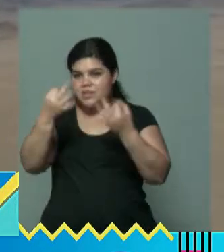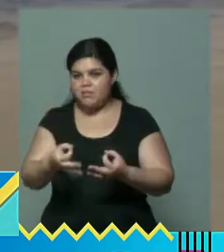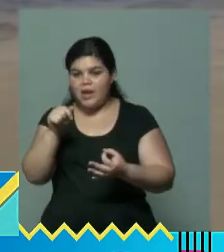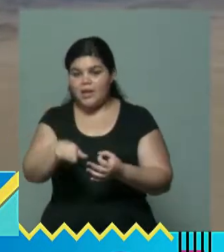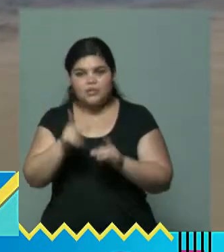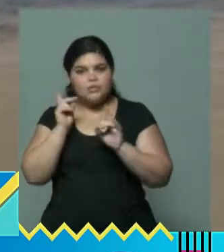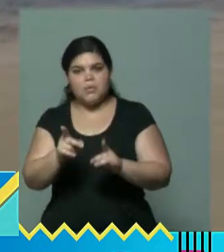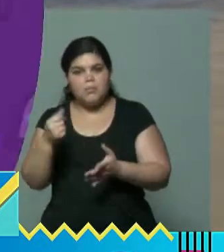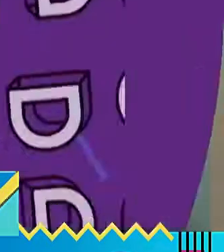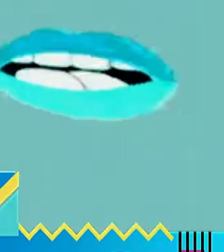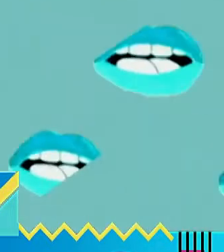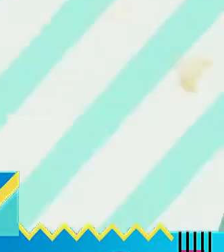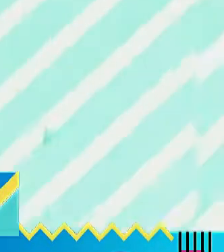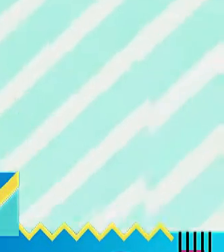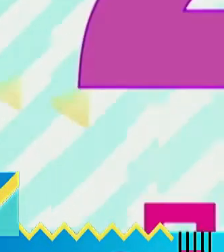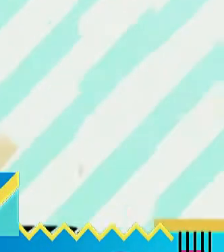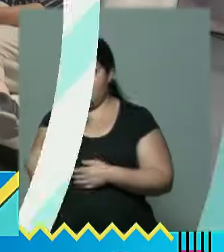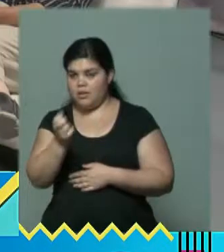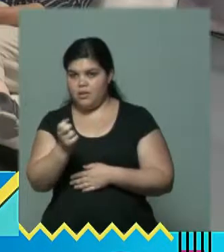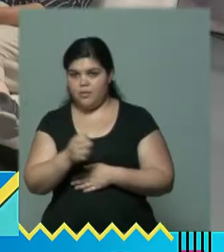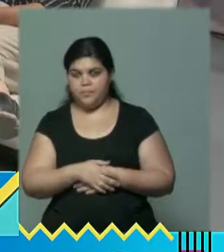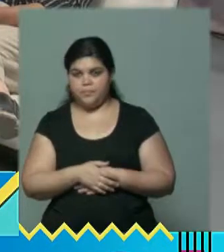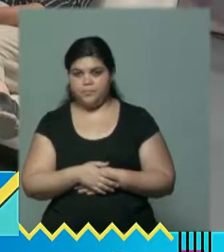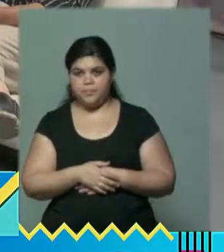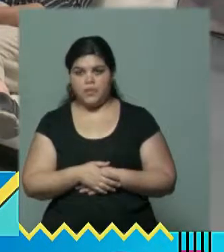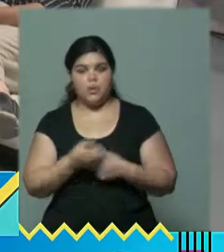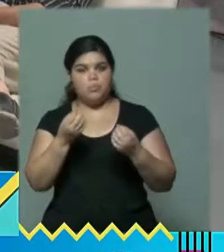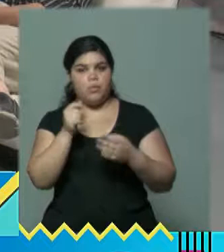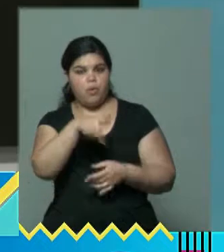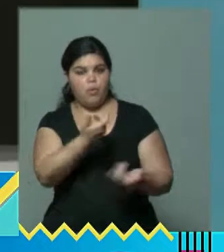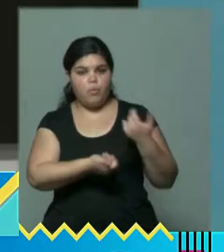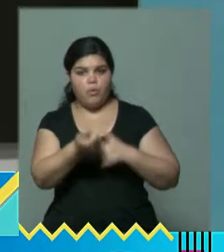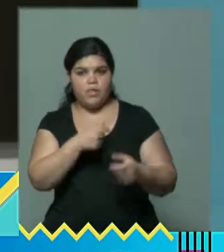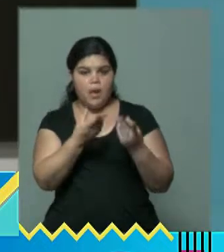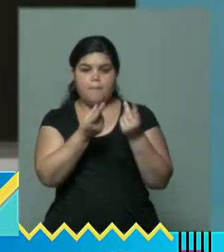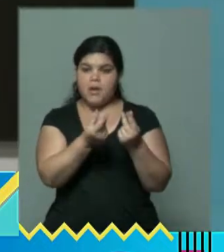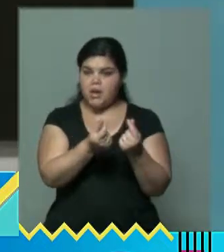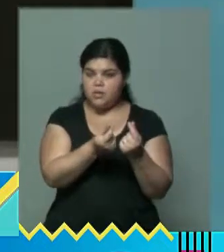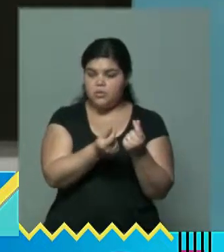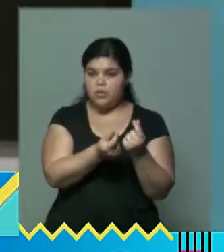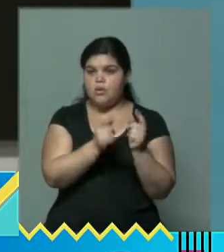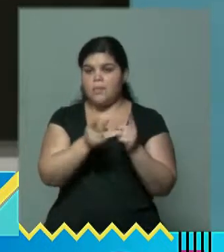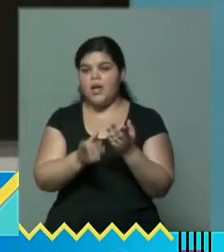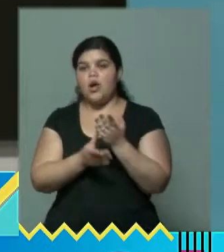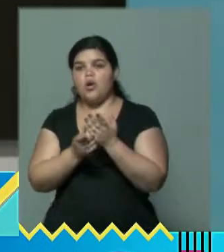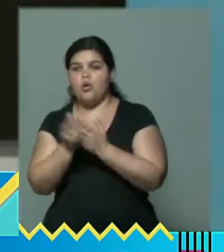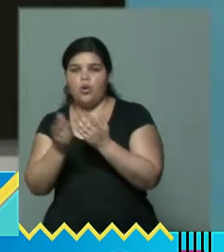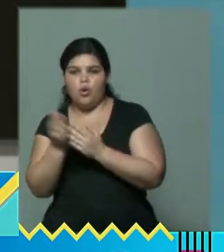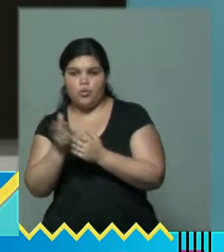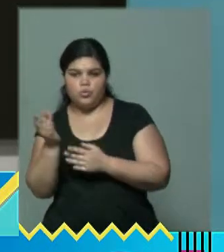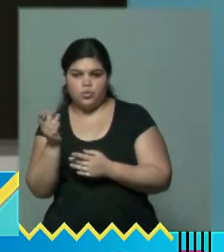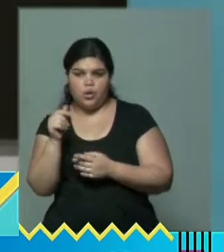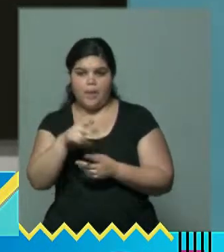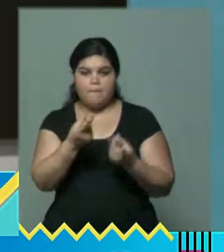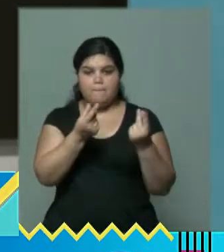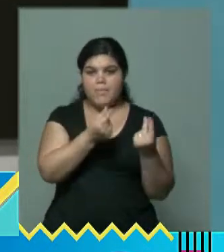que está habiendo con el Ministerio de Energía. Bien, justamente vos mencionabas el tema costo con el tema precio, que se intenta llevar el precio lo más cercano al costo